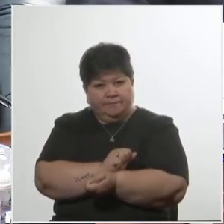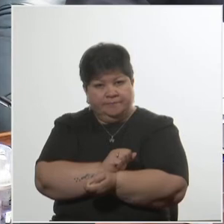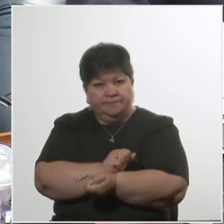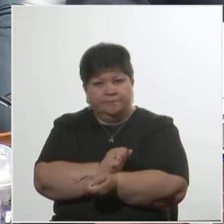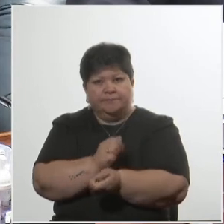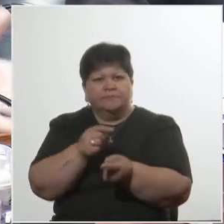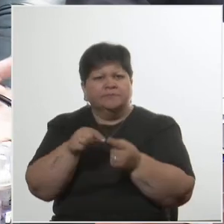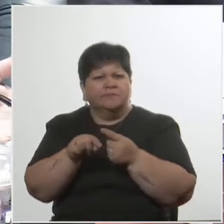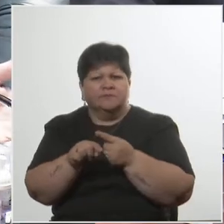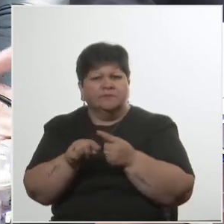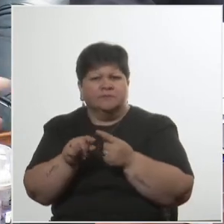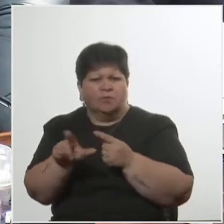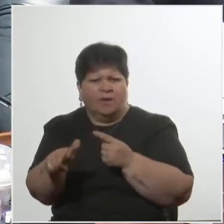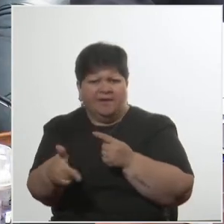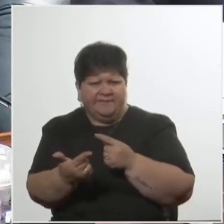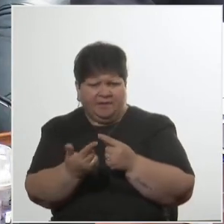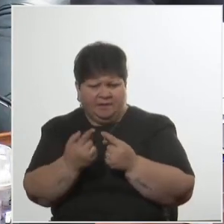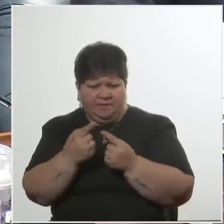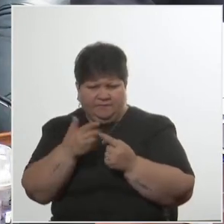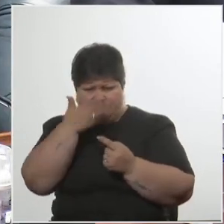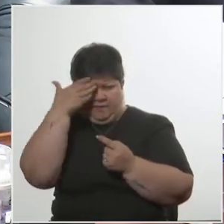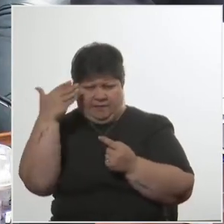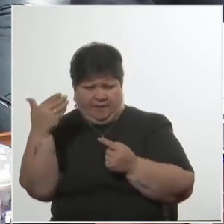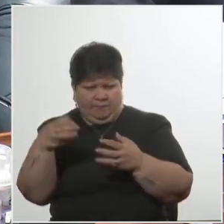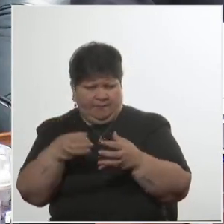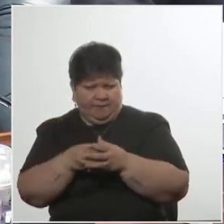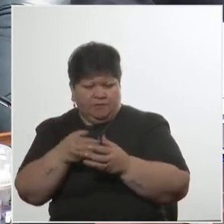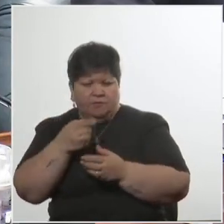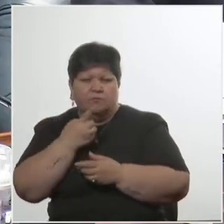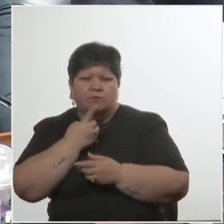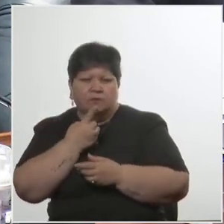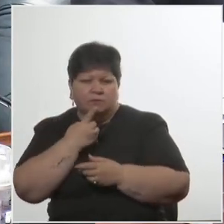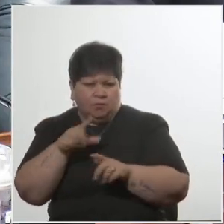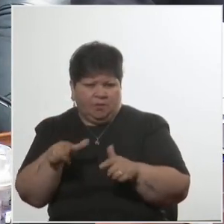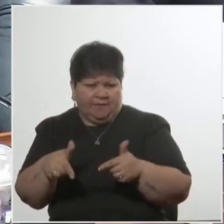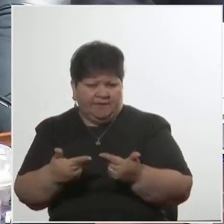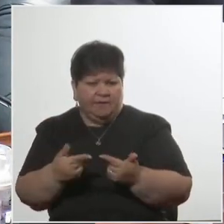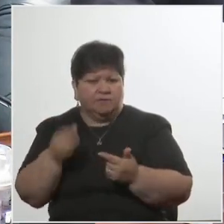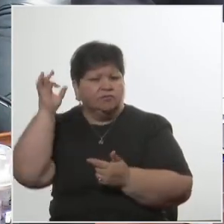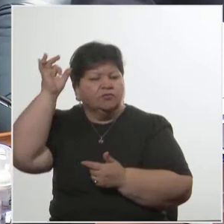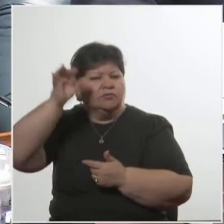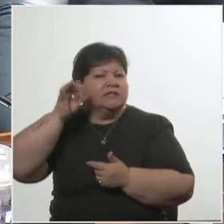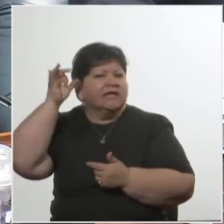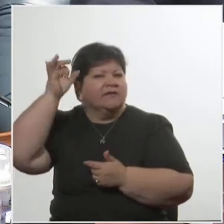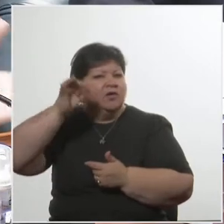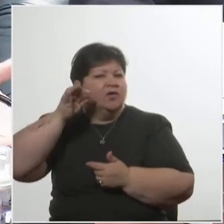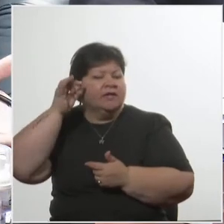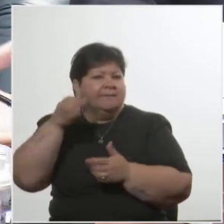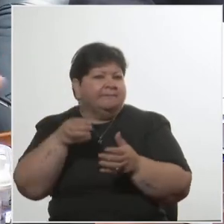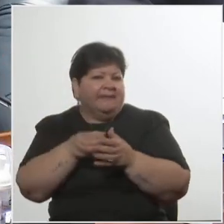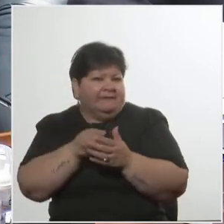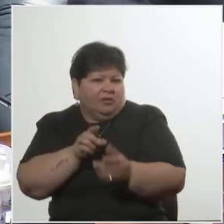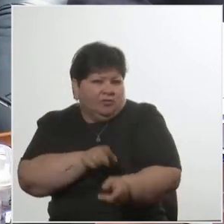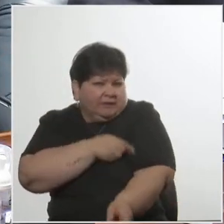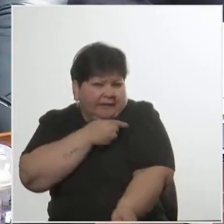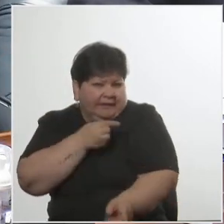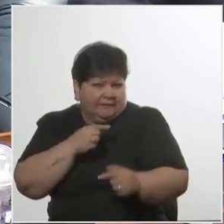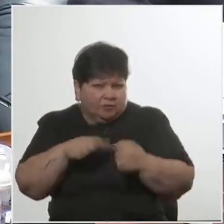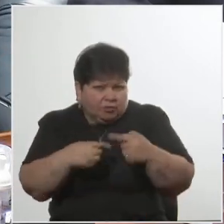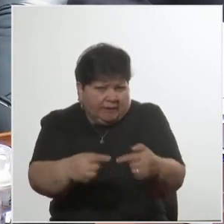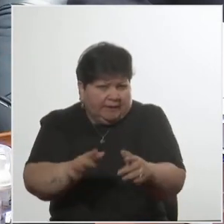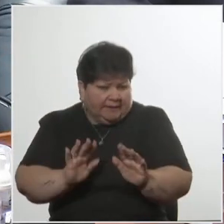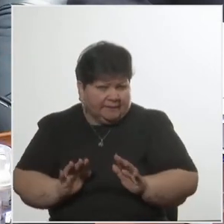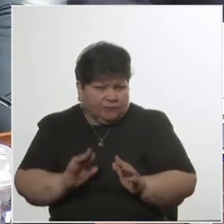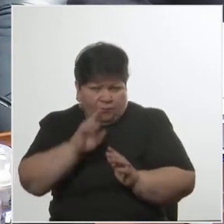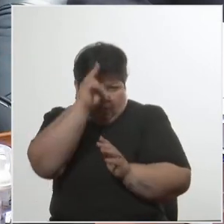obviamente no existía el frente amplio como partido político quienes Acabo de leer senadores eran senadores los partidos tradicionales y